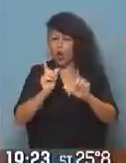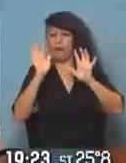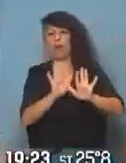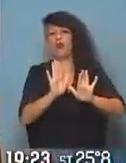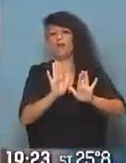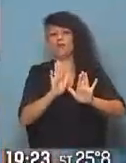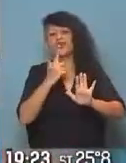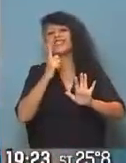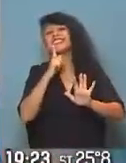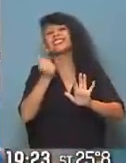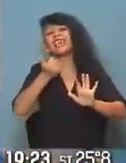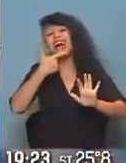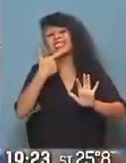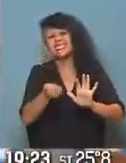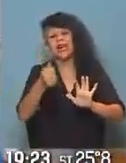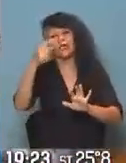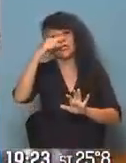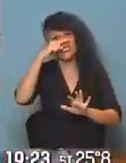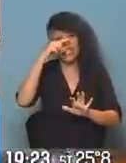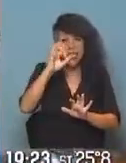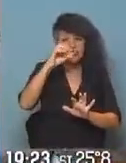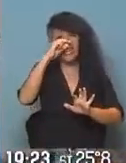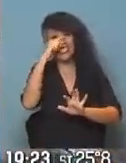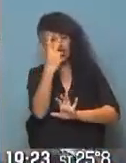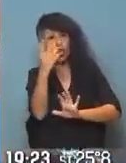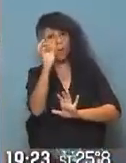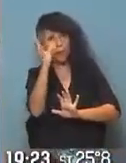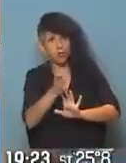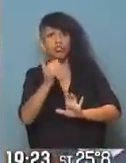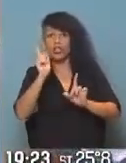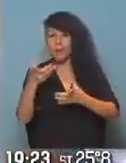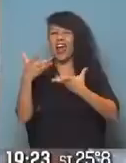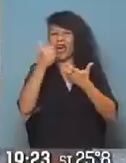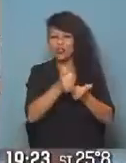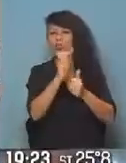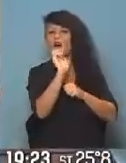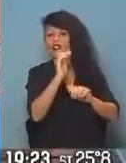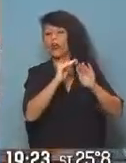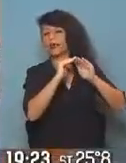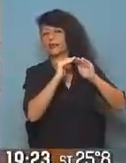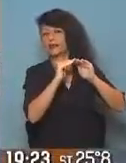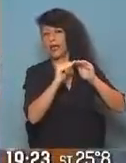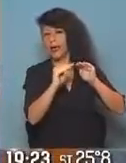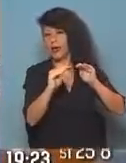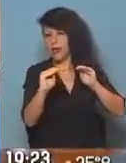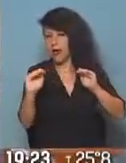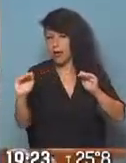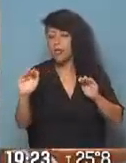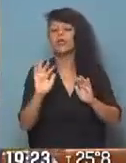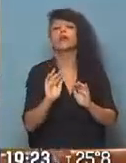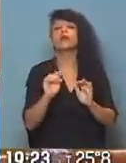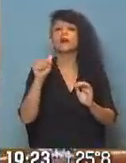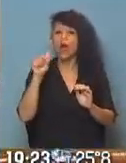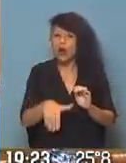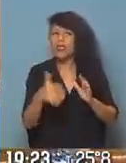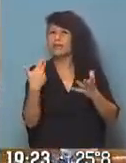en 72 73 por ciento eso ayudó a estabilizar bastante ahora creo que va a haber cierta volatilidad me